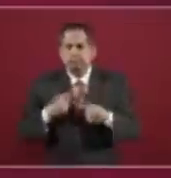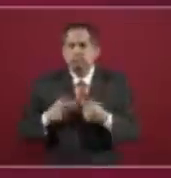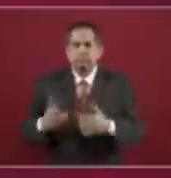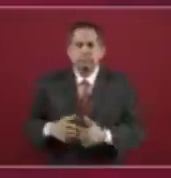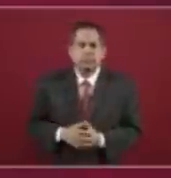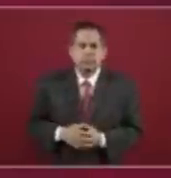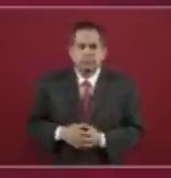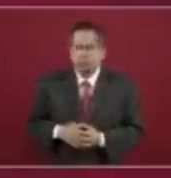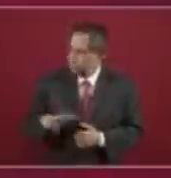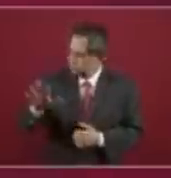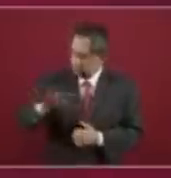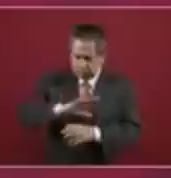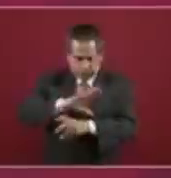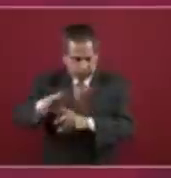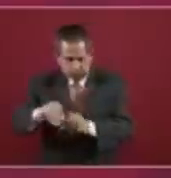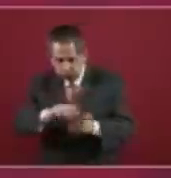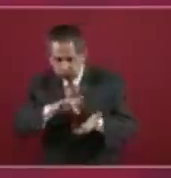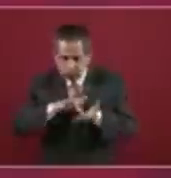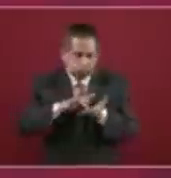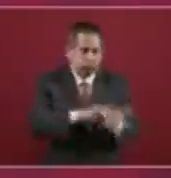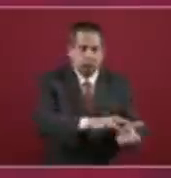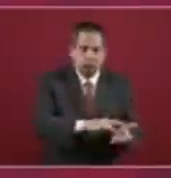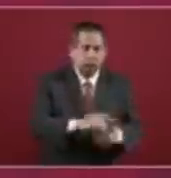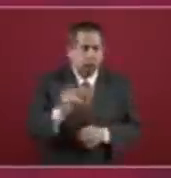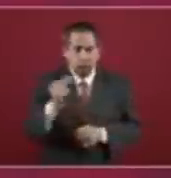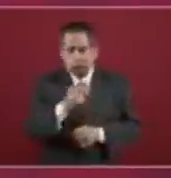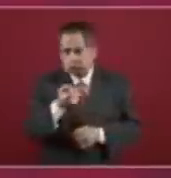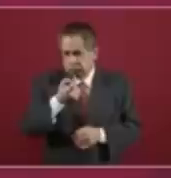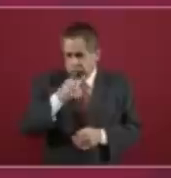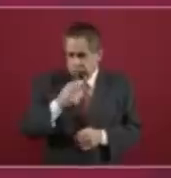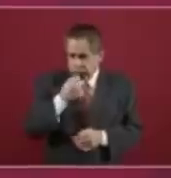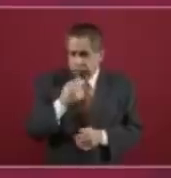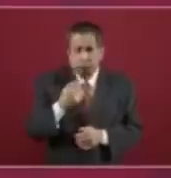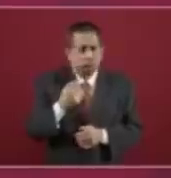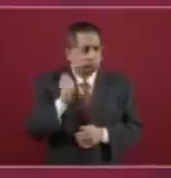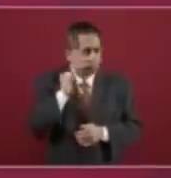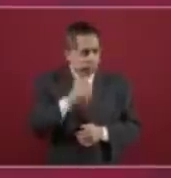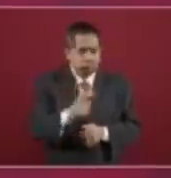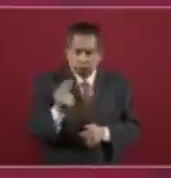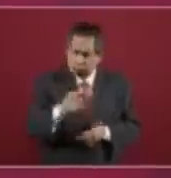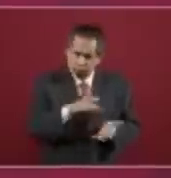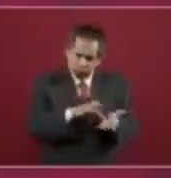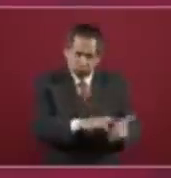el apoyo para quienes necesiten medicamentos.